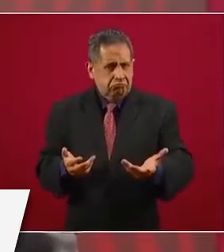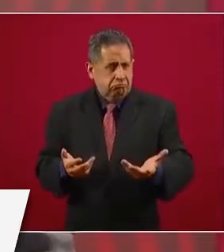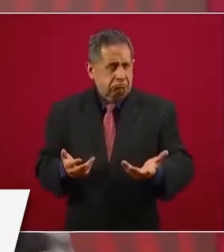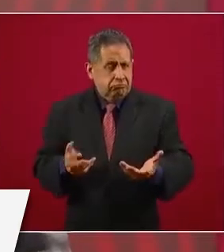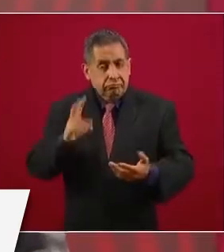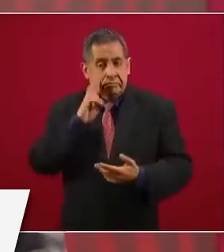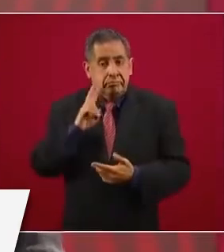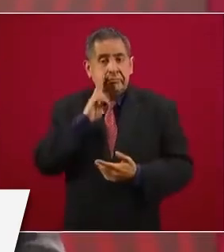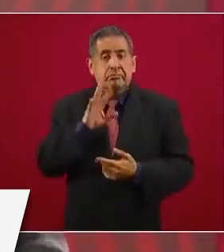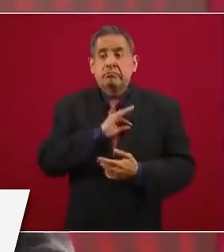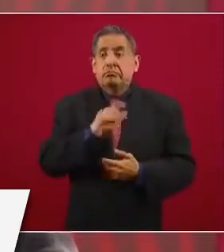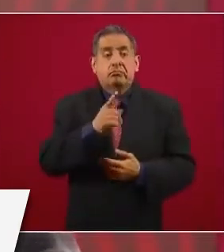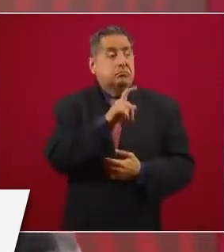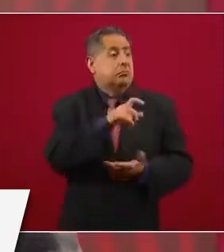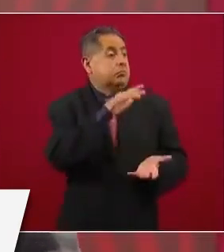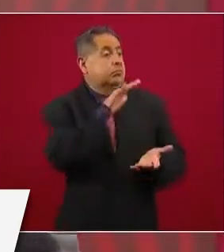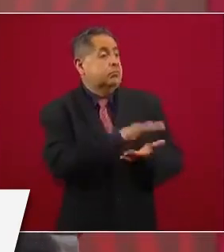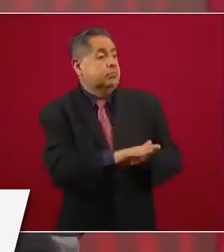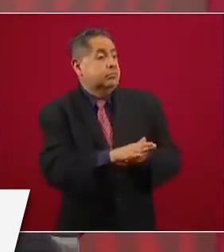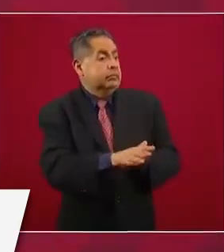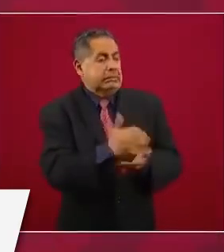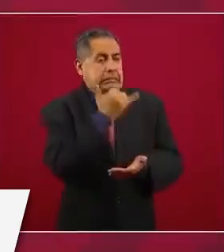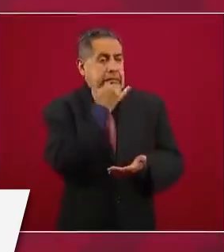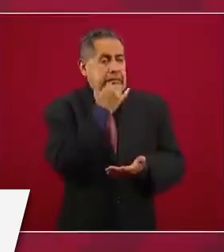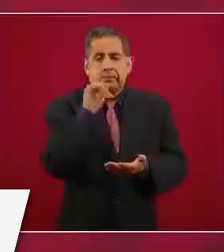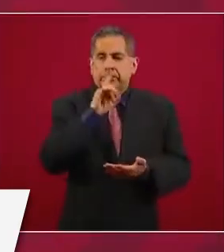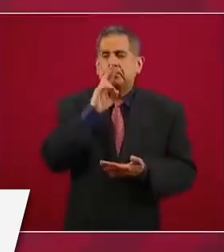porque se quedarían sin agua